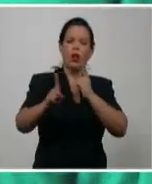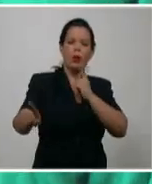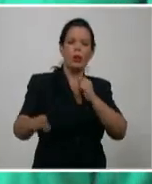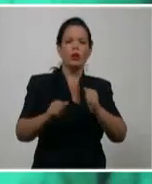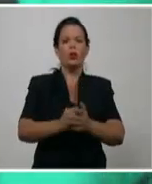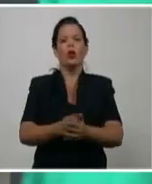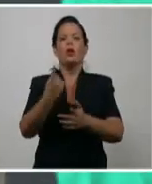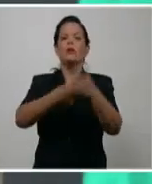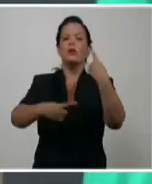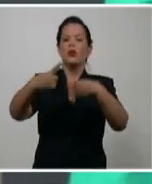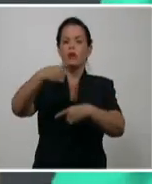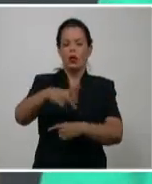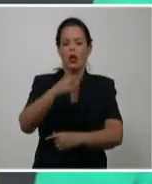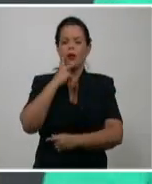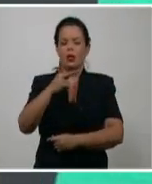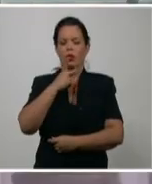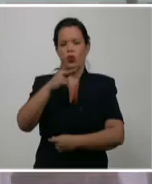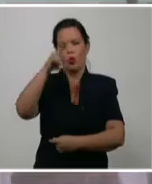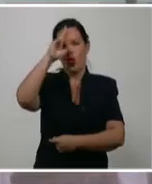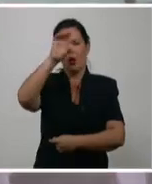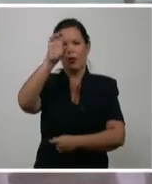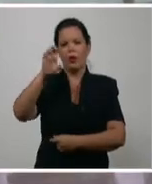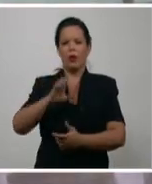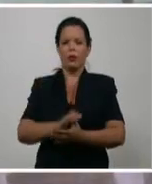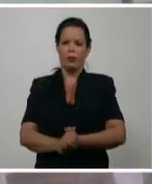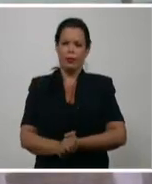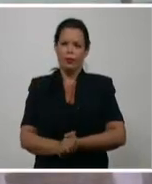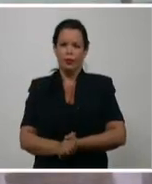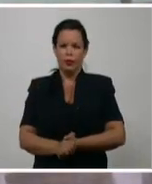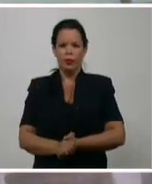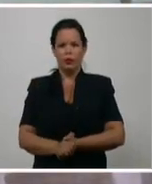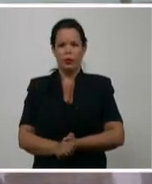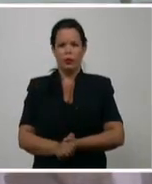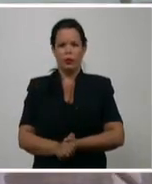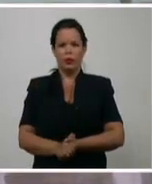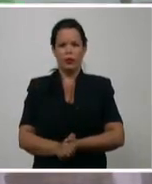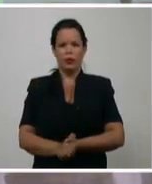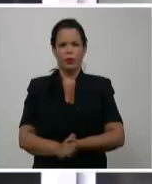territorio. En Mayabeque, Liane Soto, Sistema Informativo de la Televisión Cubana.